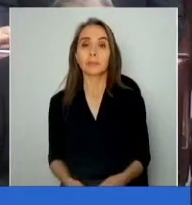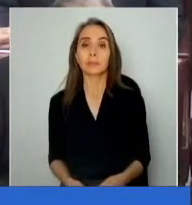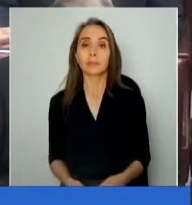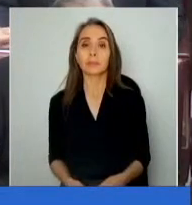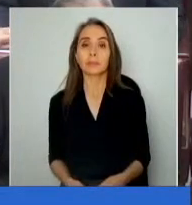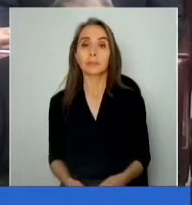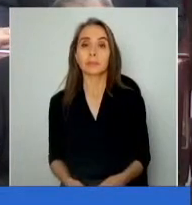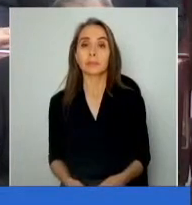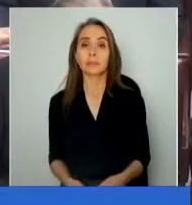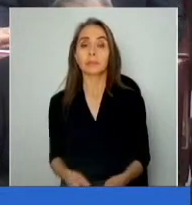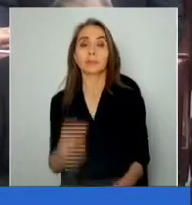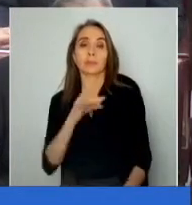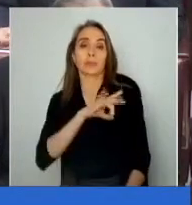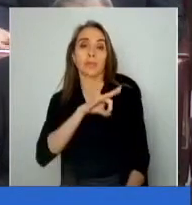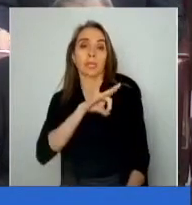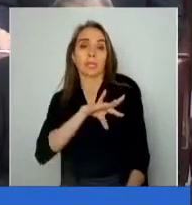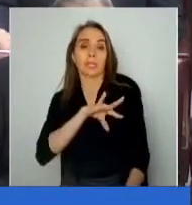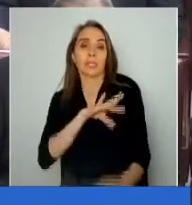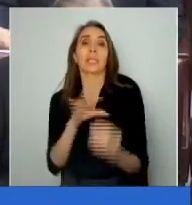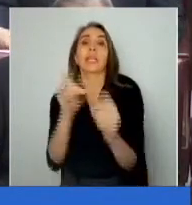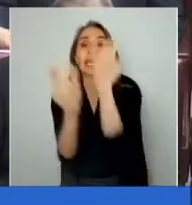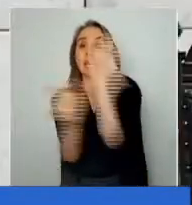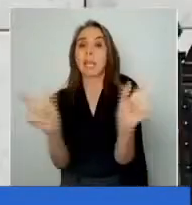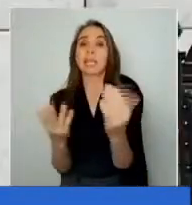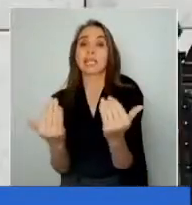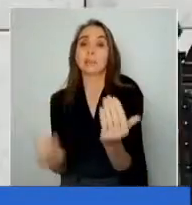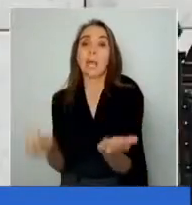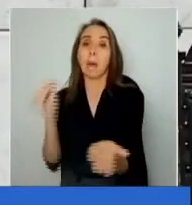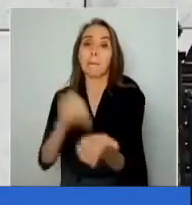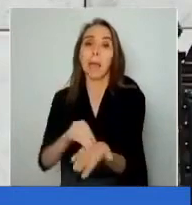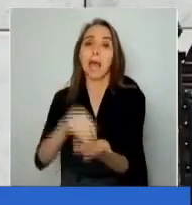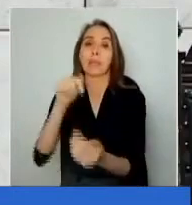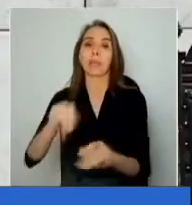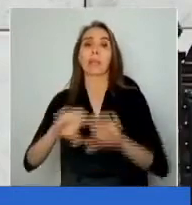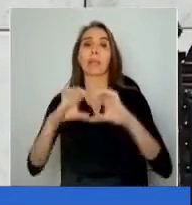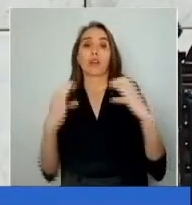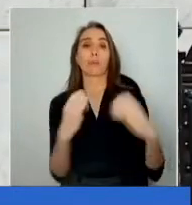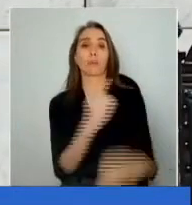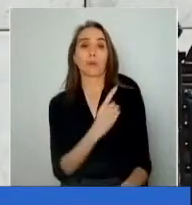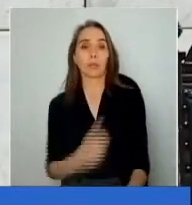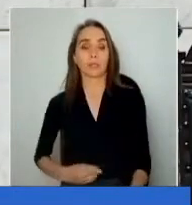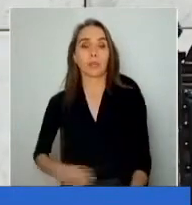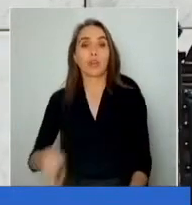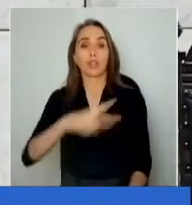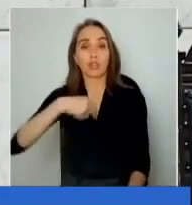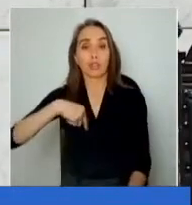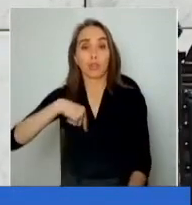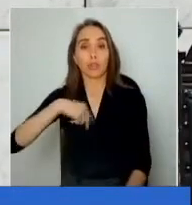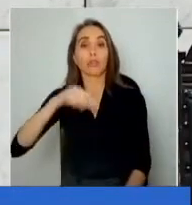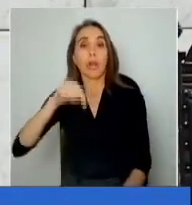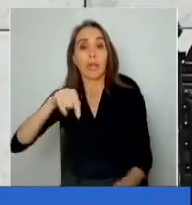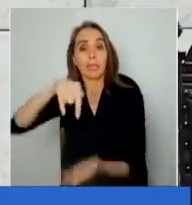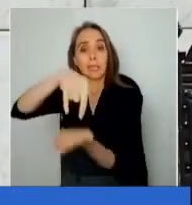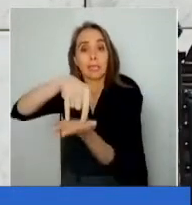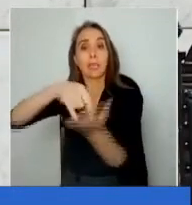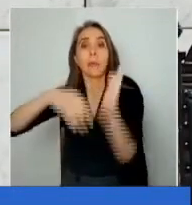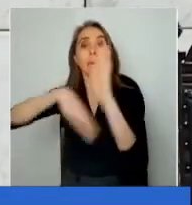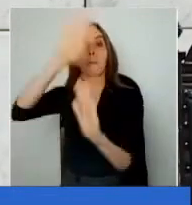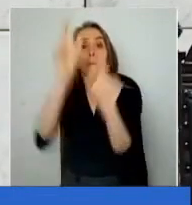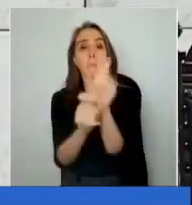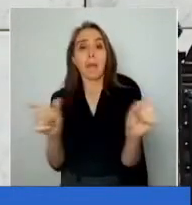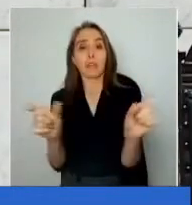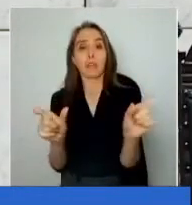chile espera más de esta corporación y hoy somos una mayoría en este edificio Quienes no permitiremos